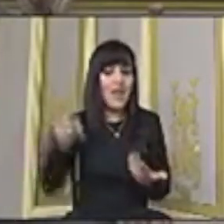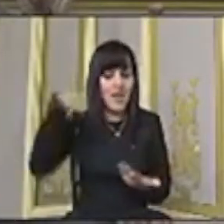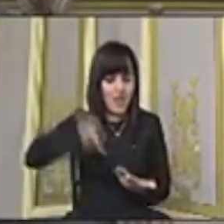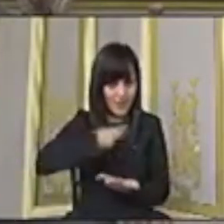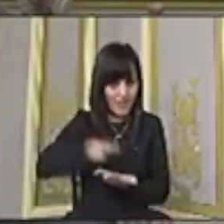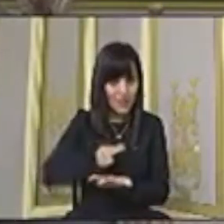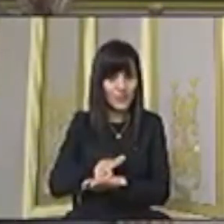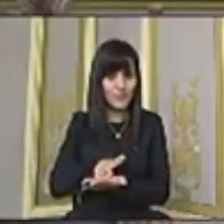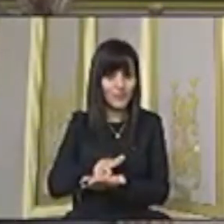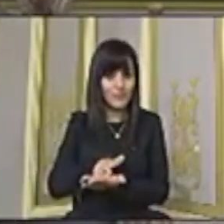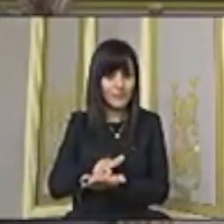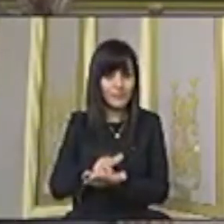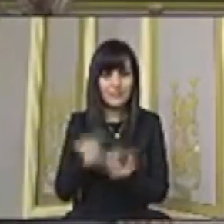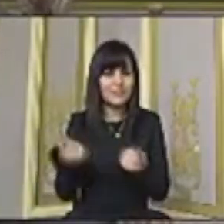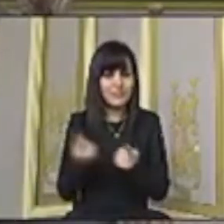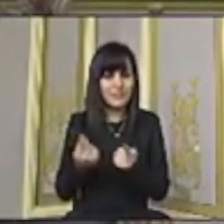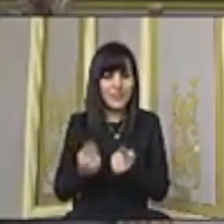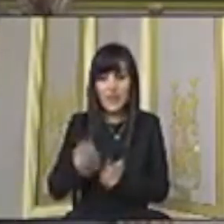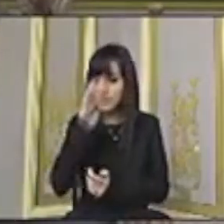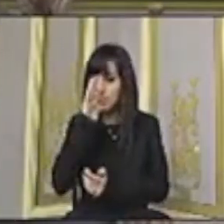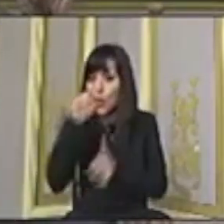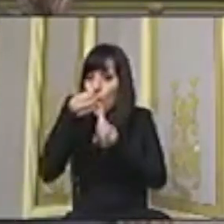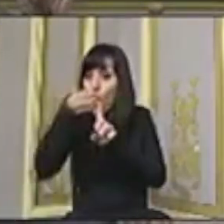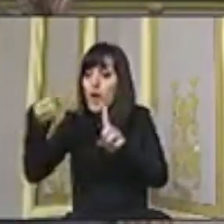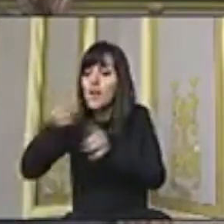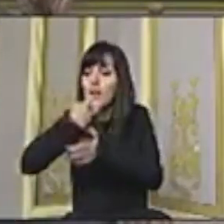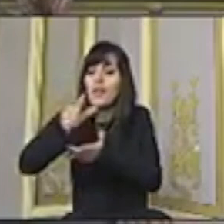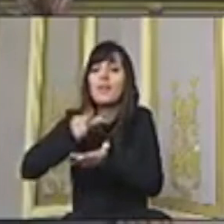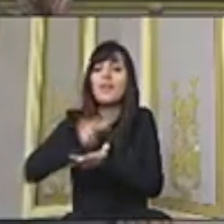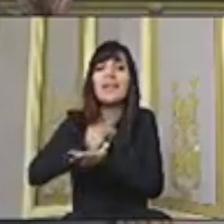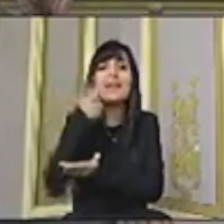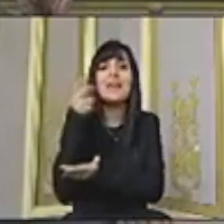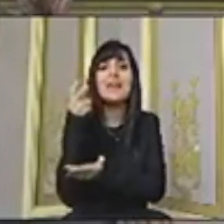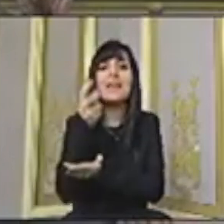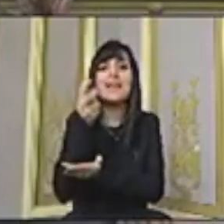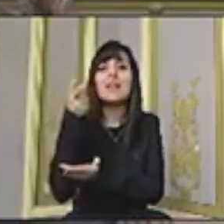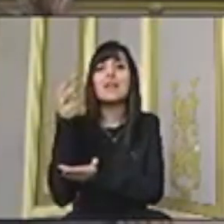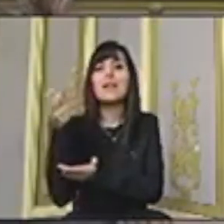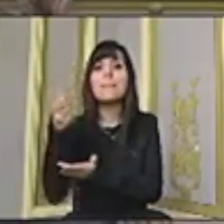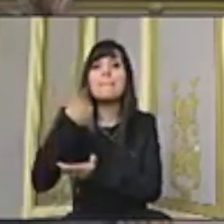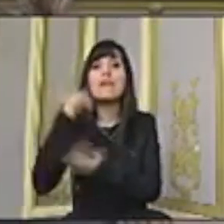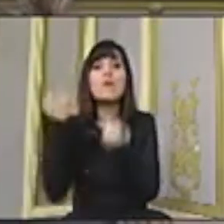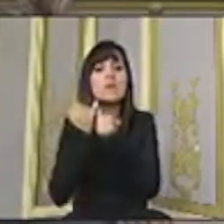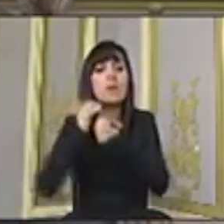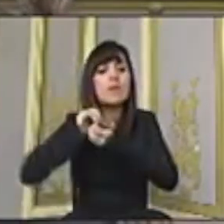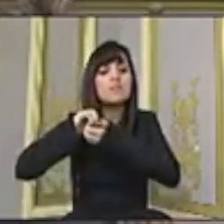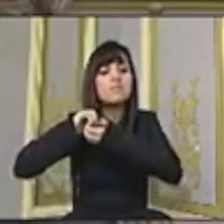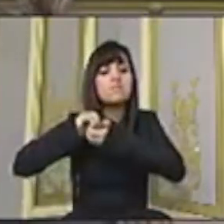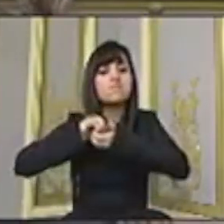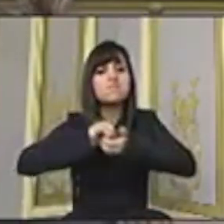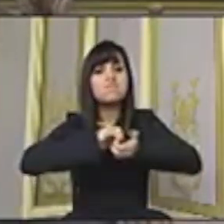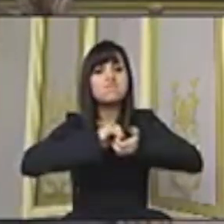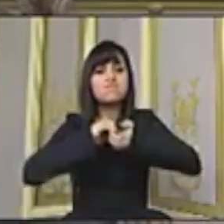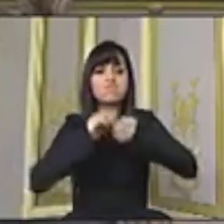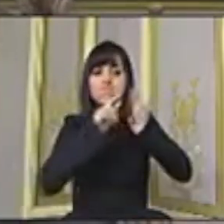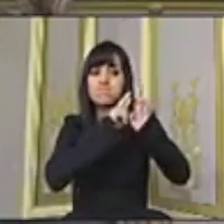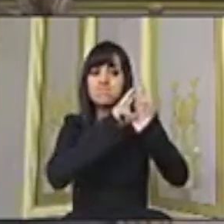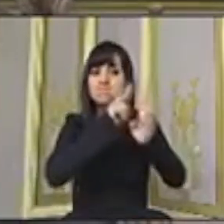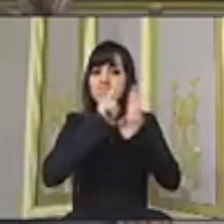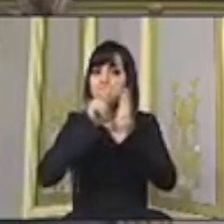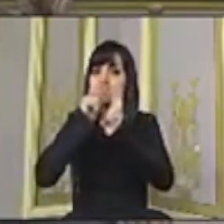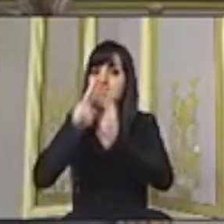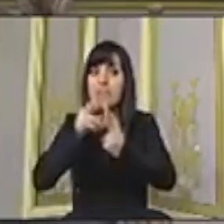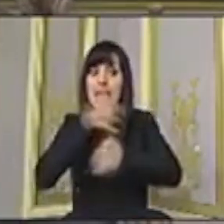legislatura de dar orden y legalidad, pero también de generar una vinculación necesaria, respetando la independencia de los